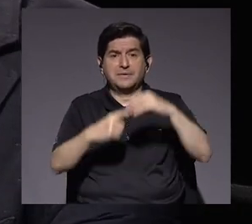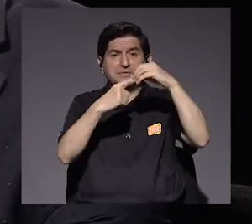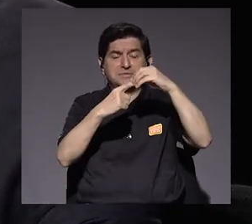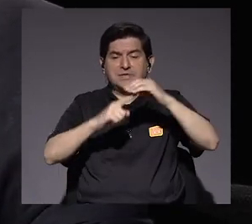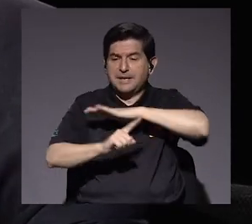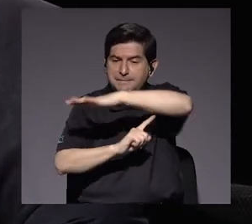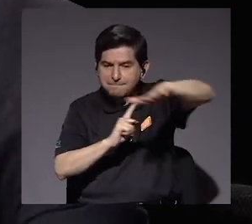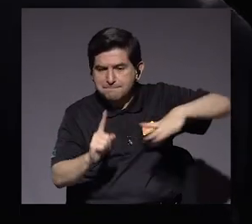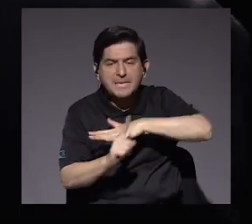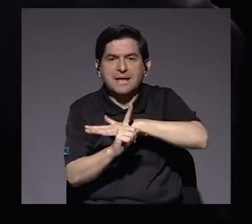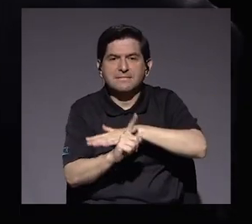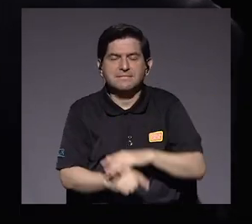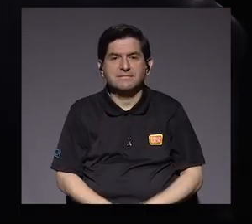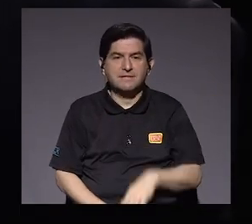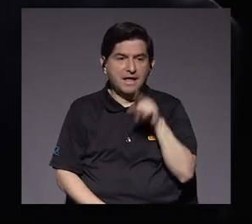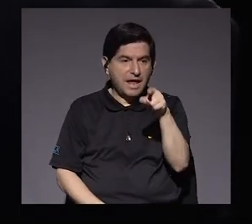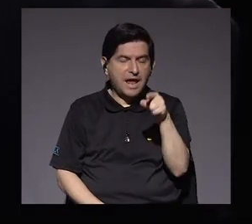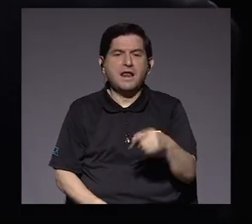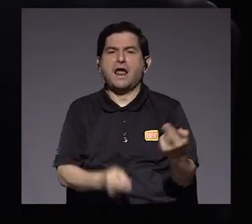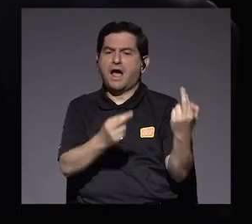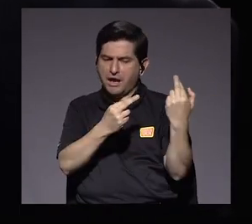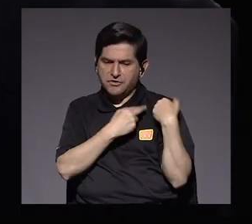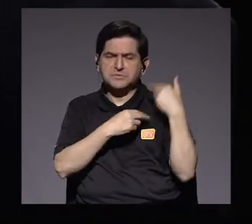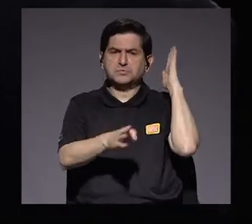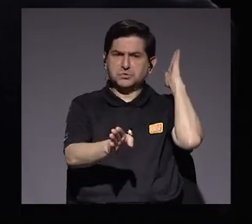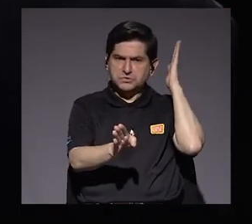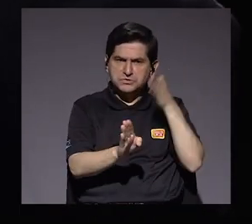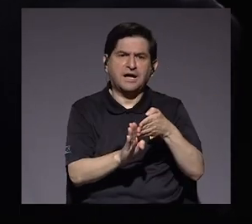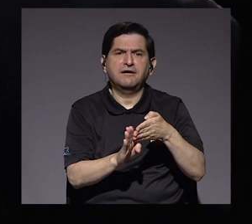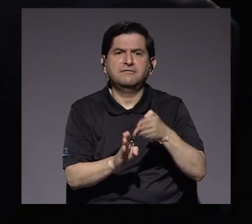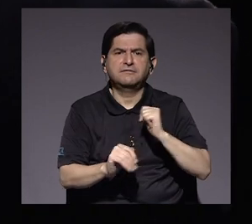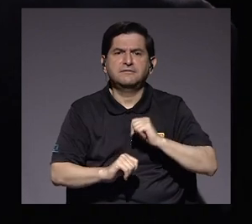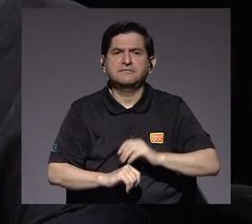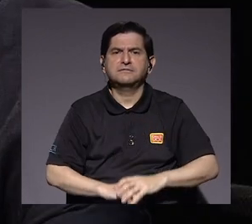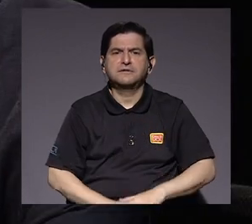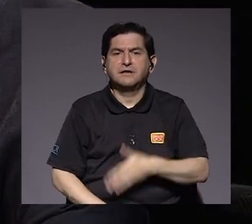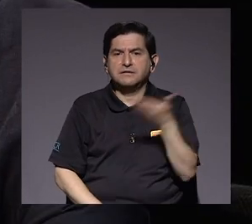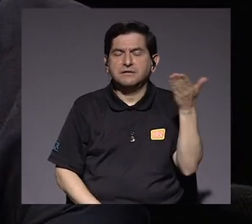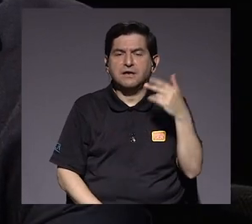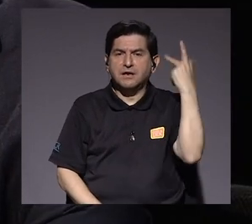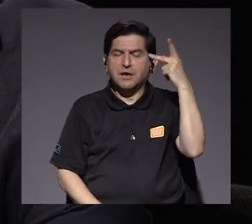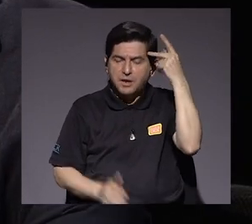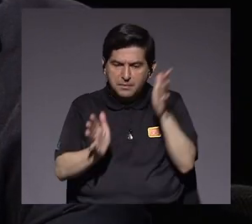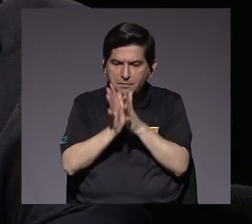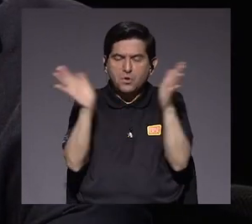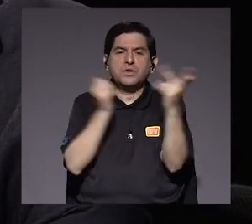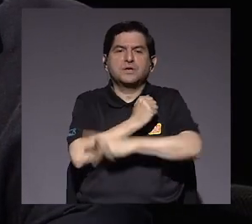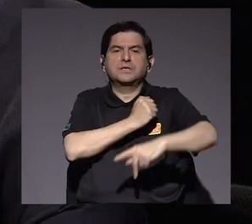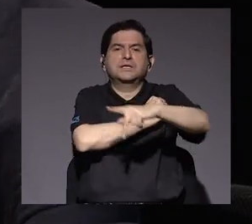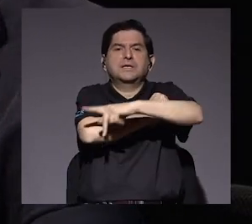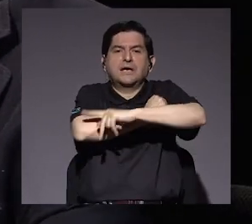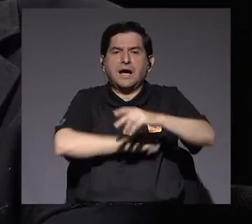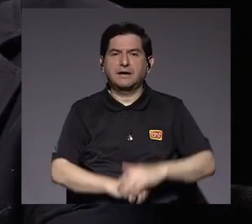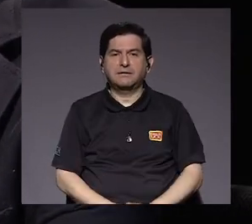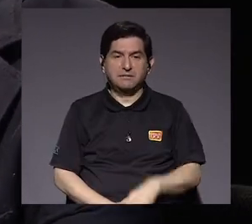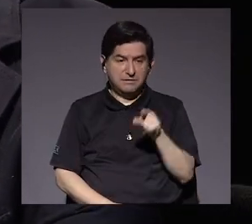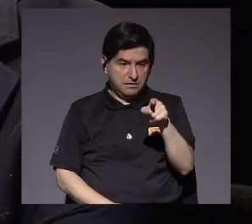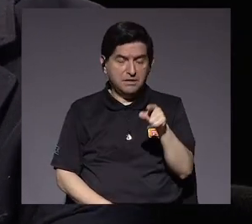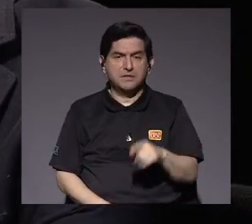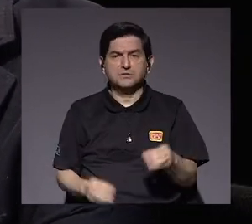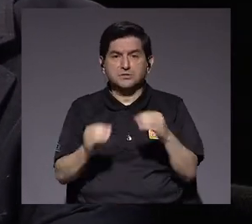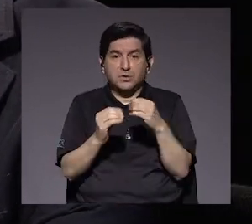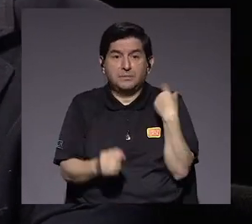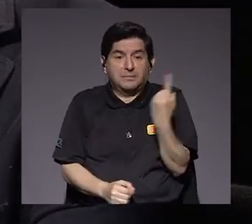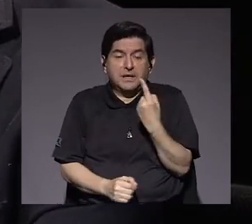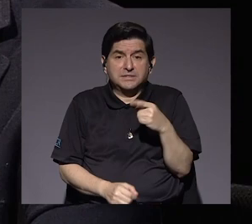por el entorno. Es él finalmente el responsable en última instancia de la política pública en este país, y eso lo hace